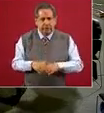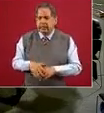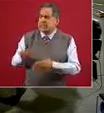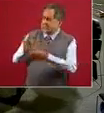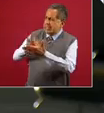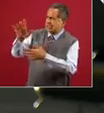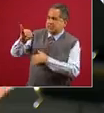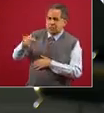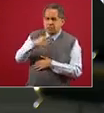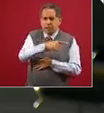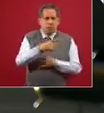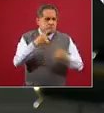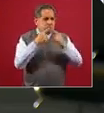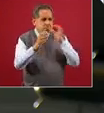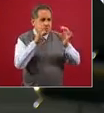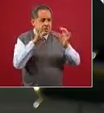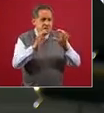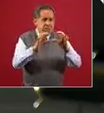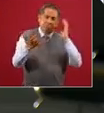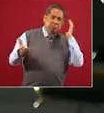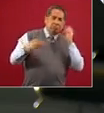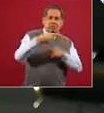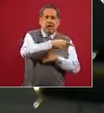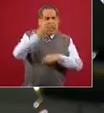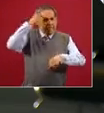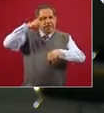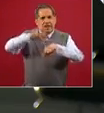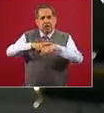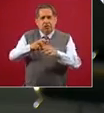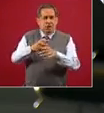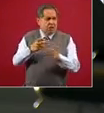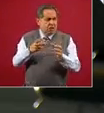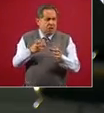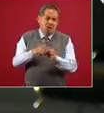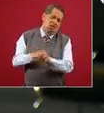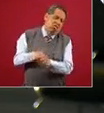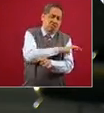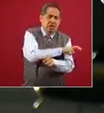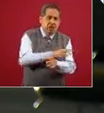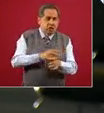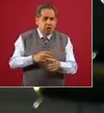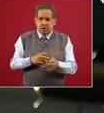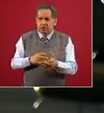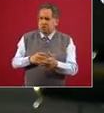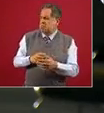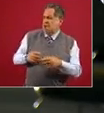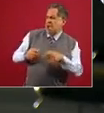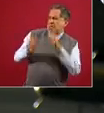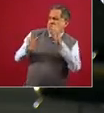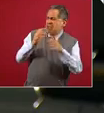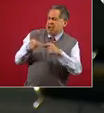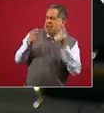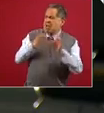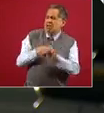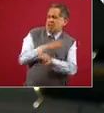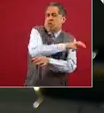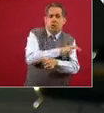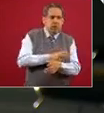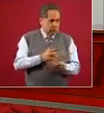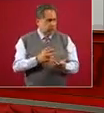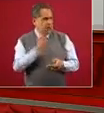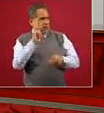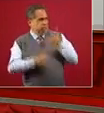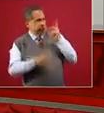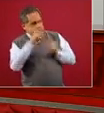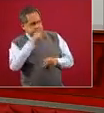que aquí el diálogo ya está roto, ¿no? Con la actitud de la directora de levantarse unilateralmente de la mesa de negociación, el diálogo creo que está